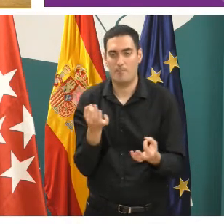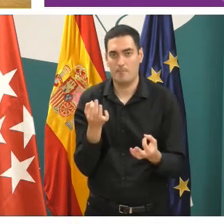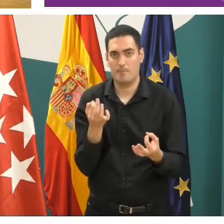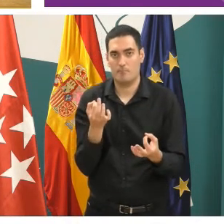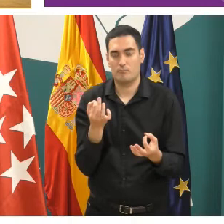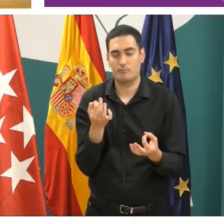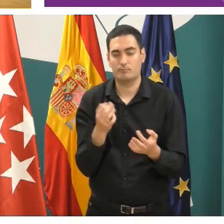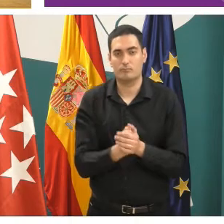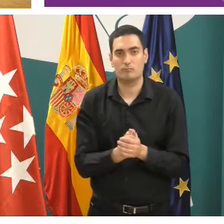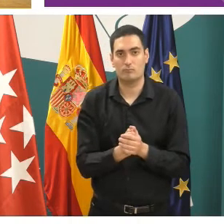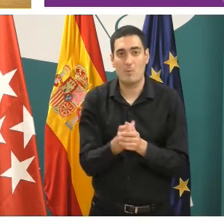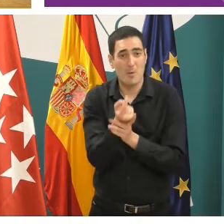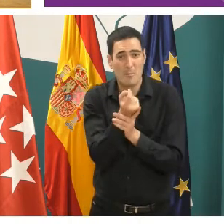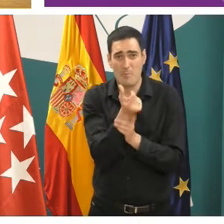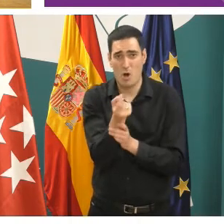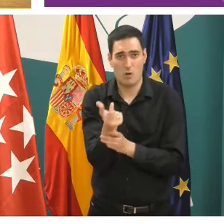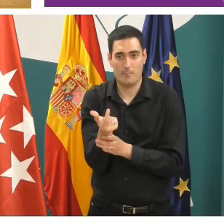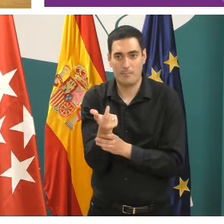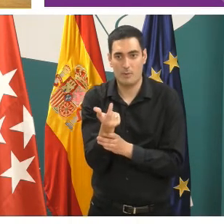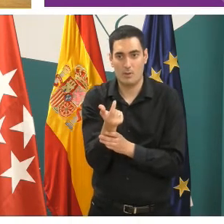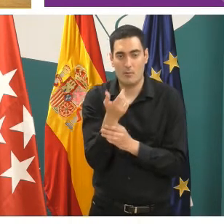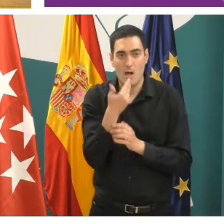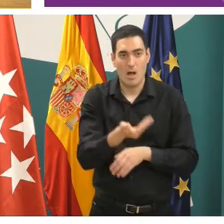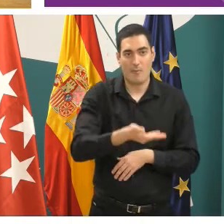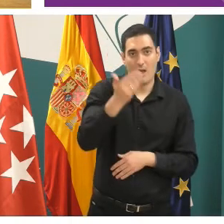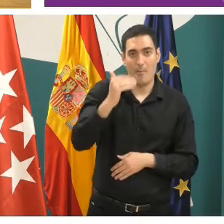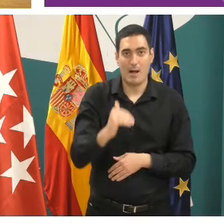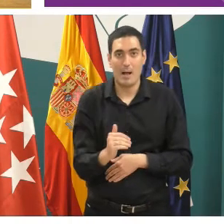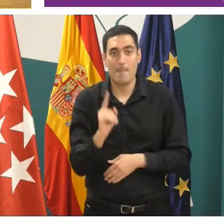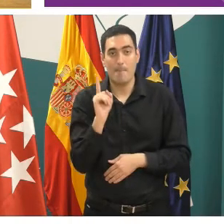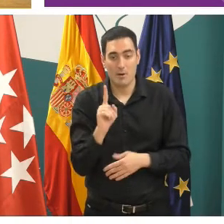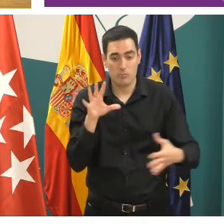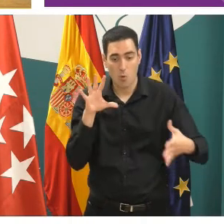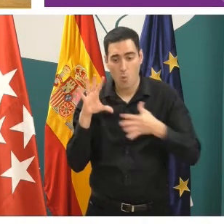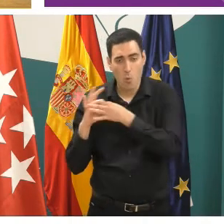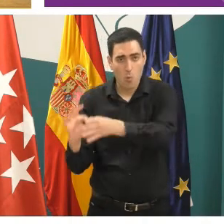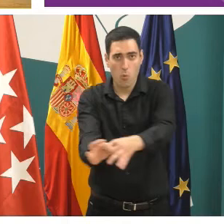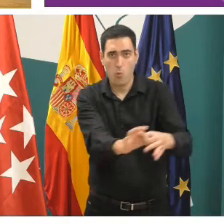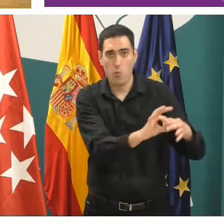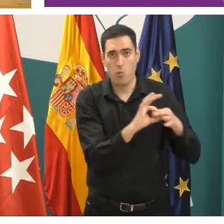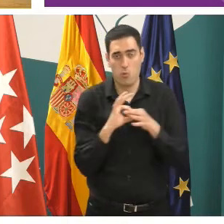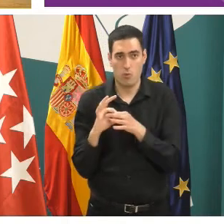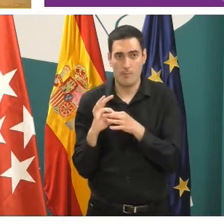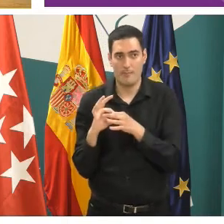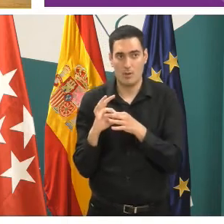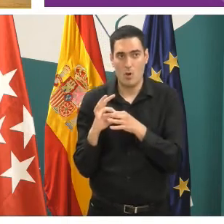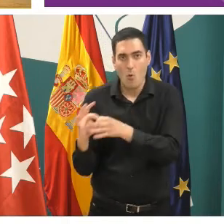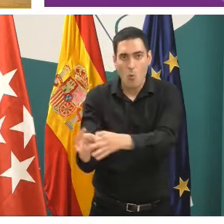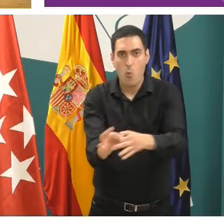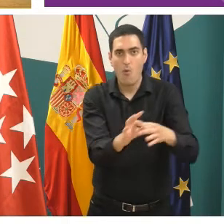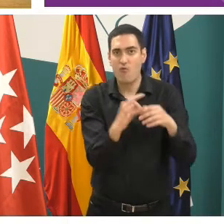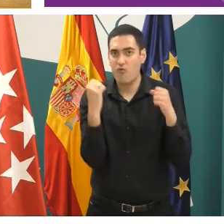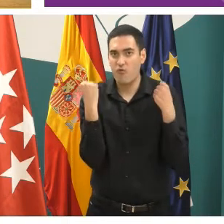ellos, de forma separada, eran pocos, la prevalencia era baja, pero que uniéndose con la fuerza, ¿no?,